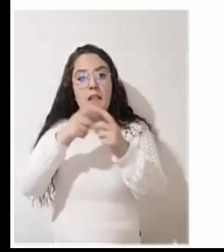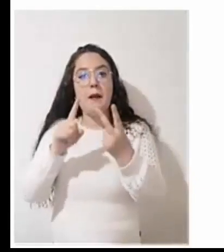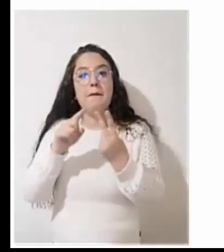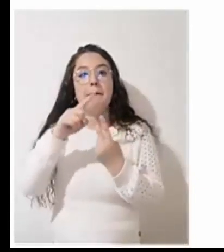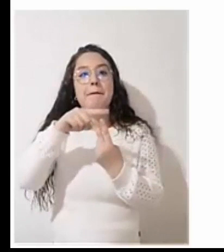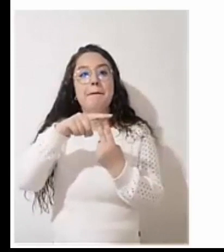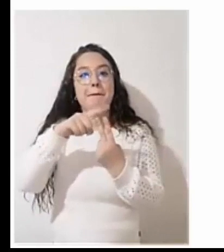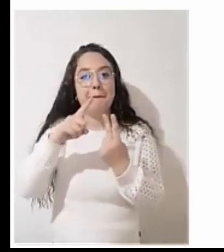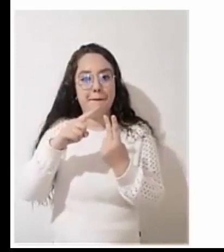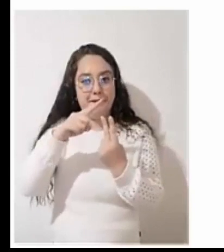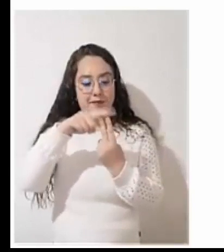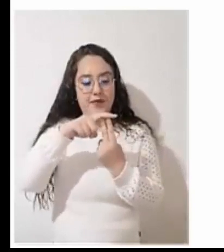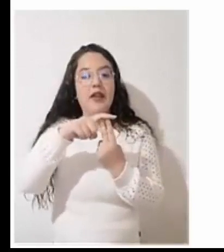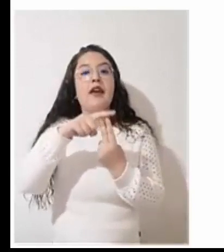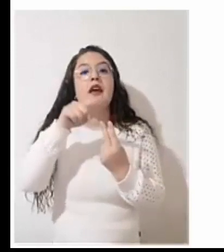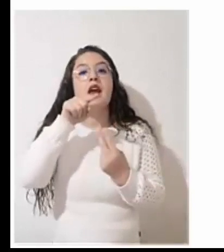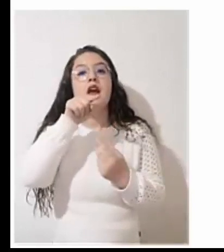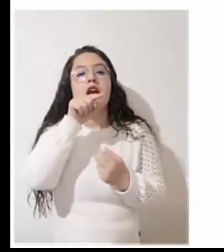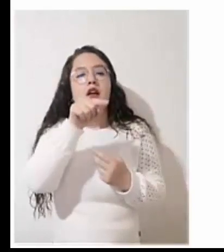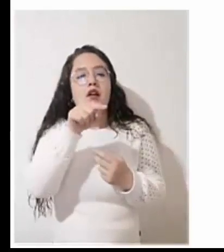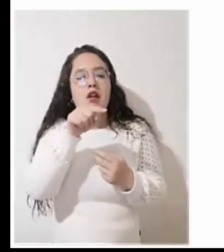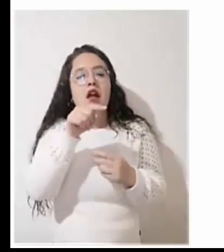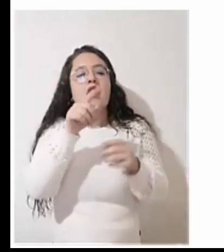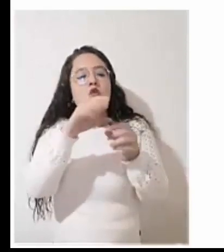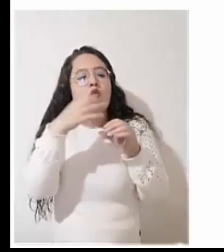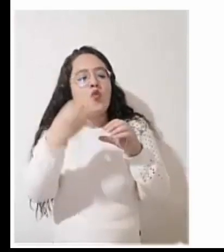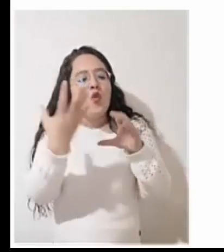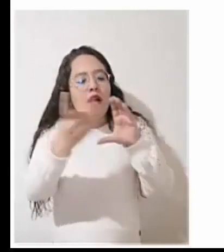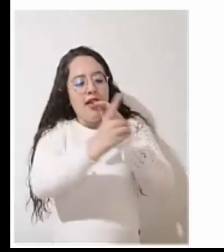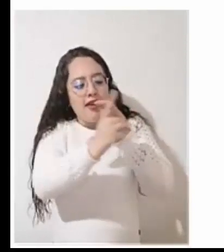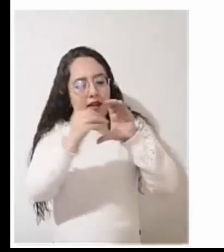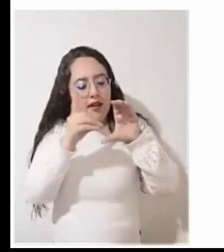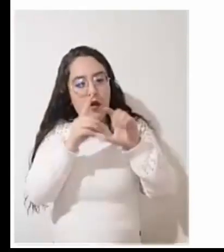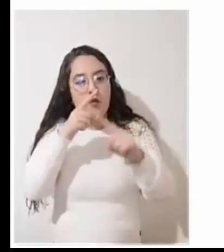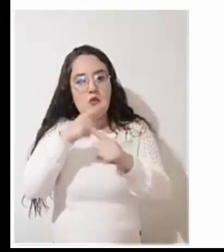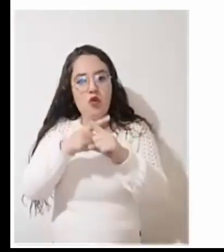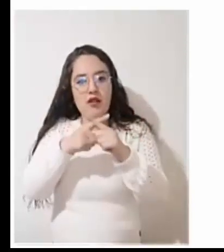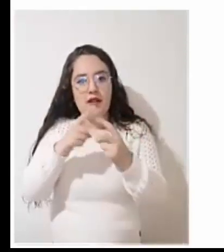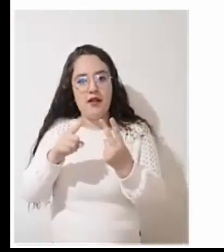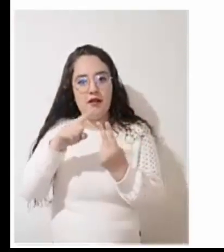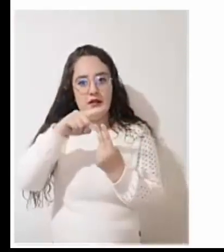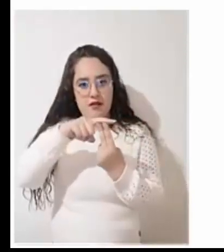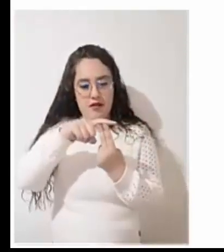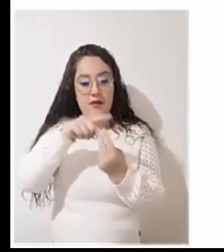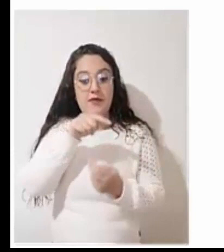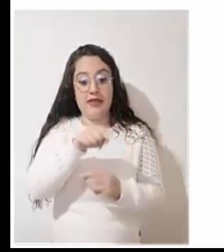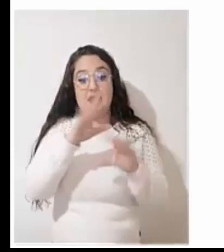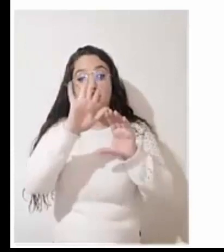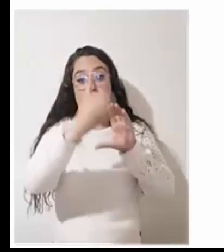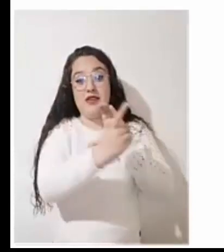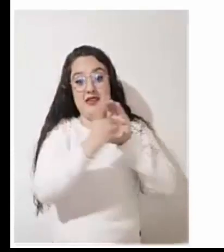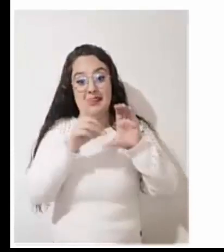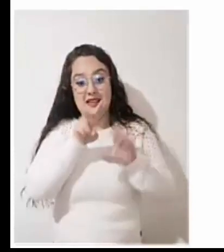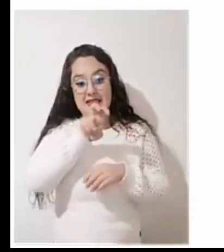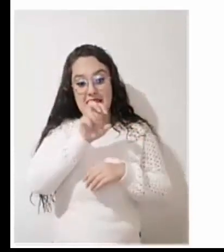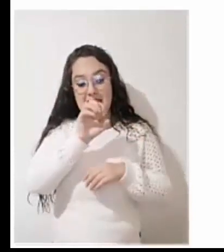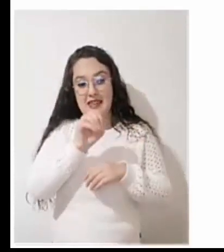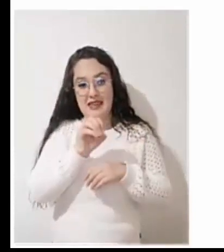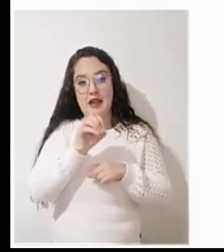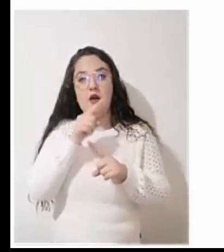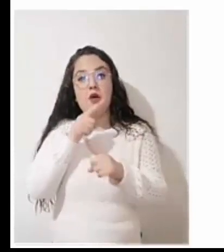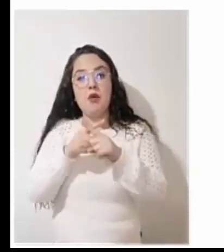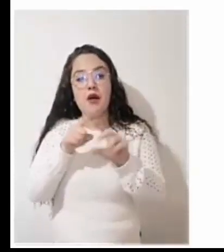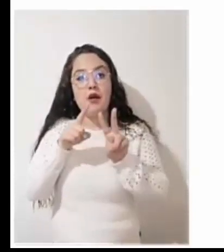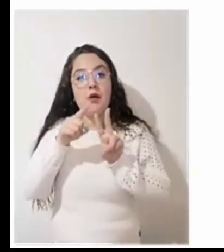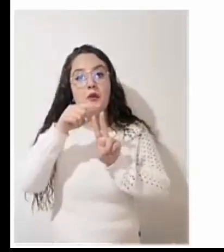pi. Entonces la distancia vendría siendo el diámetro de la llanta multiplicado por pi. El diámetro nos dio 70 multiplicado por